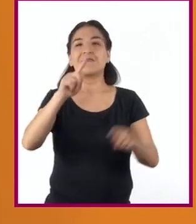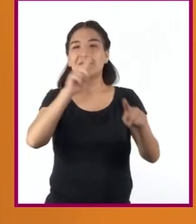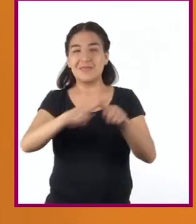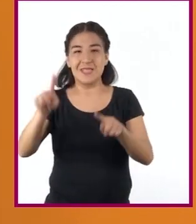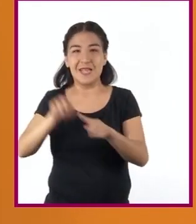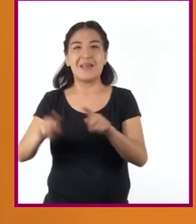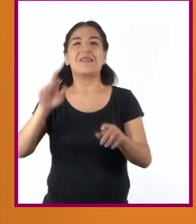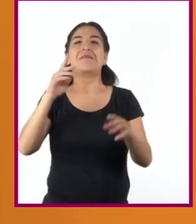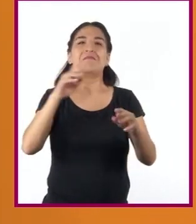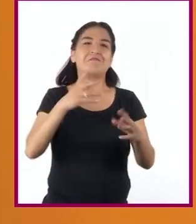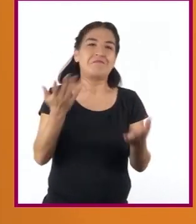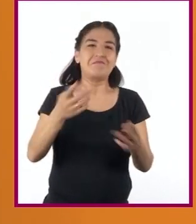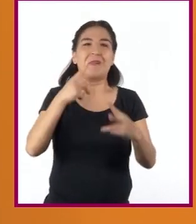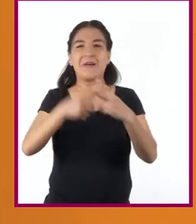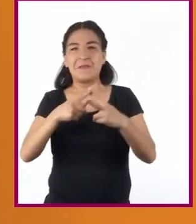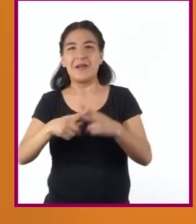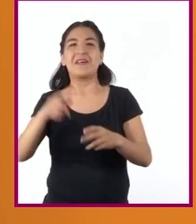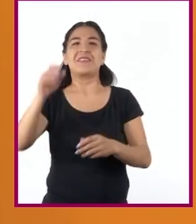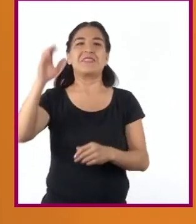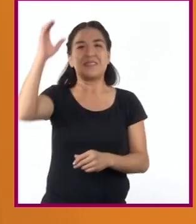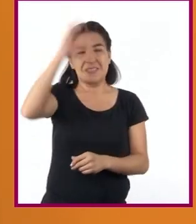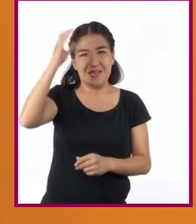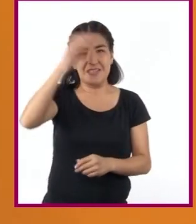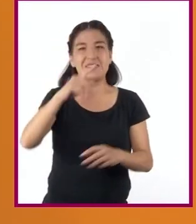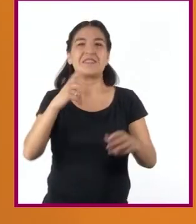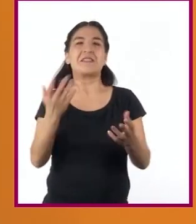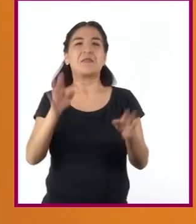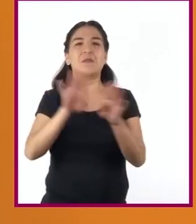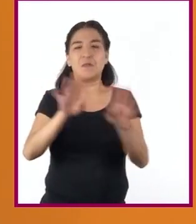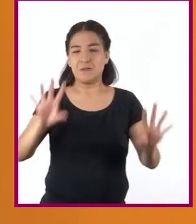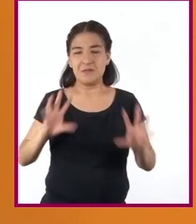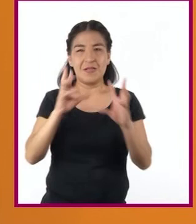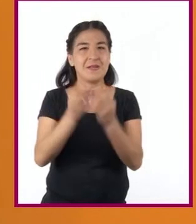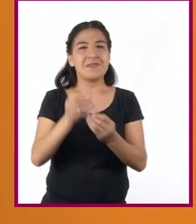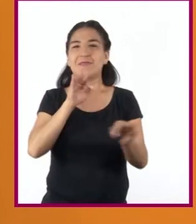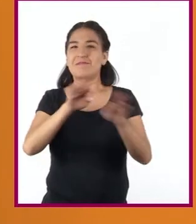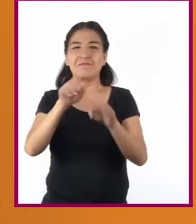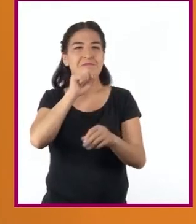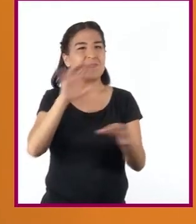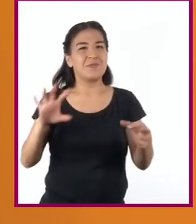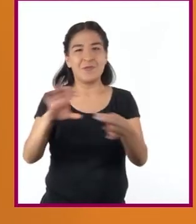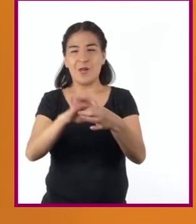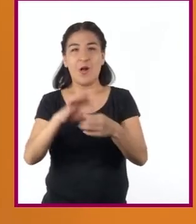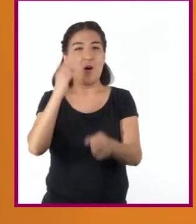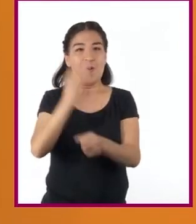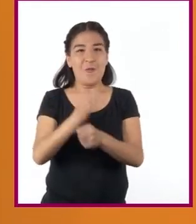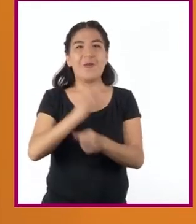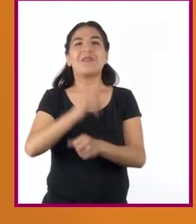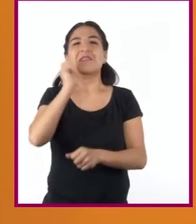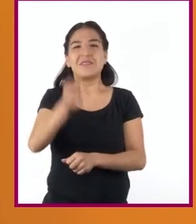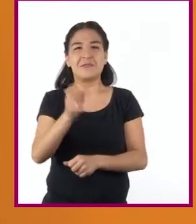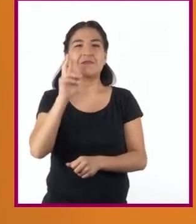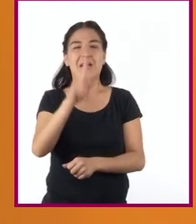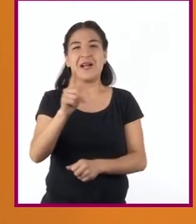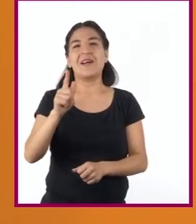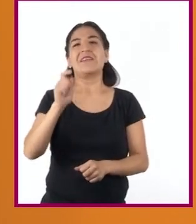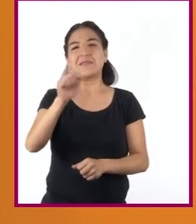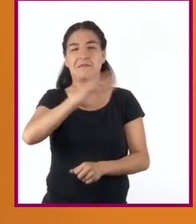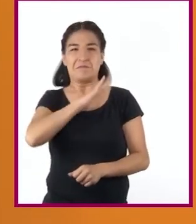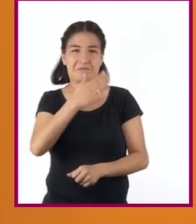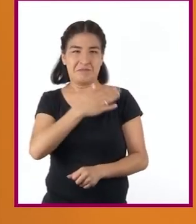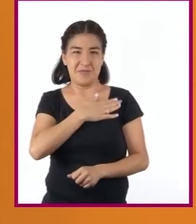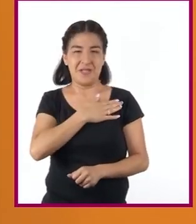asignaturas nos complementamos y trabajamos de forma colaborativa. Esta ocasión vimos lengua materna,